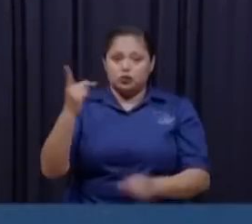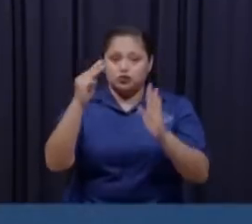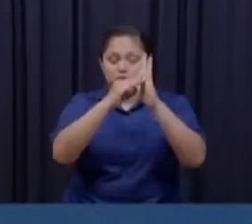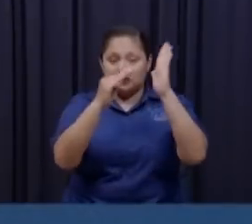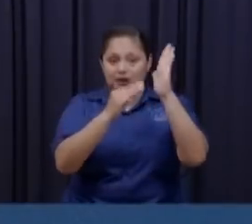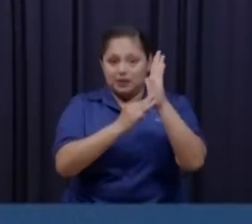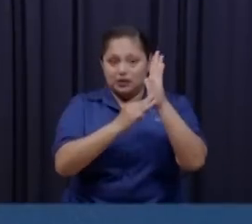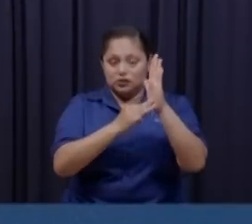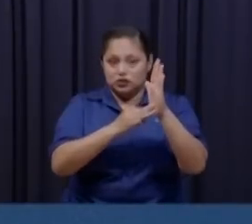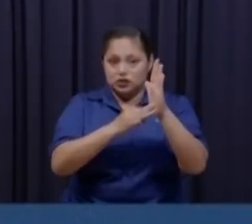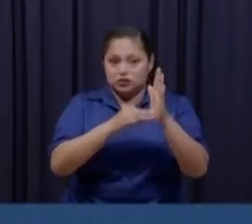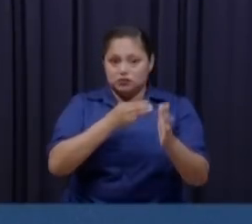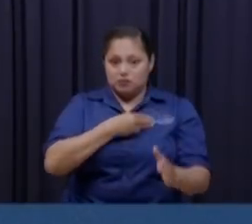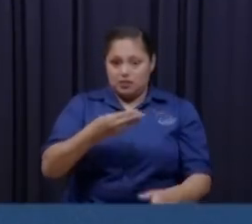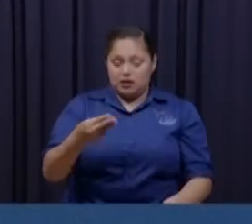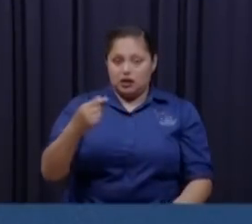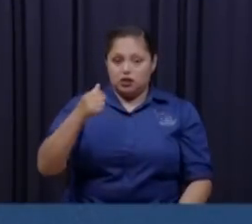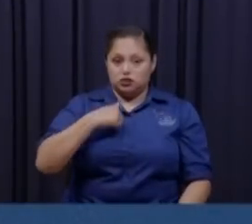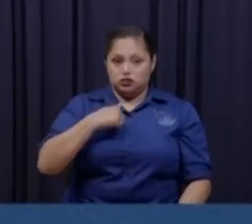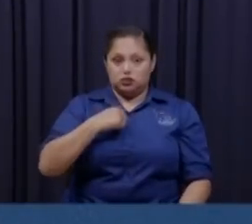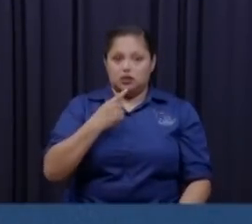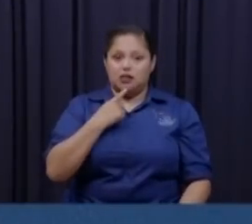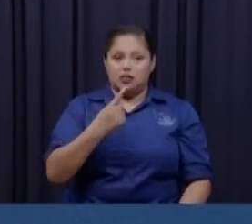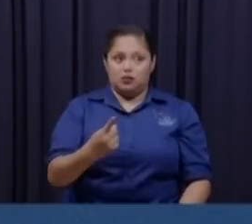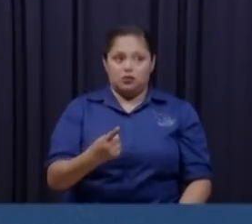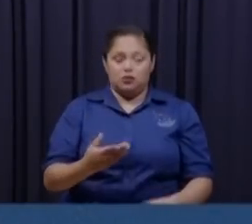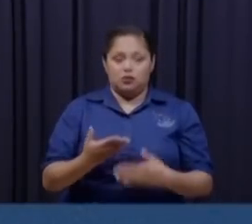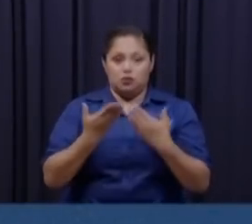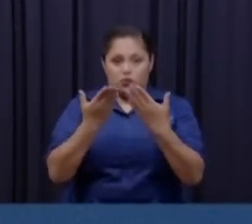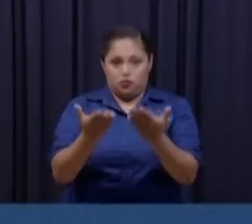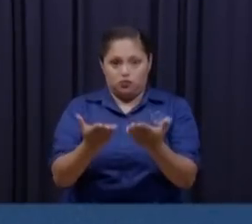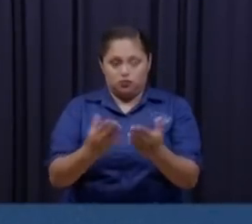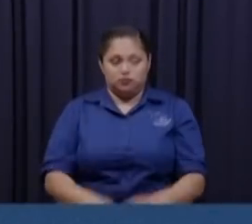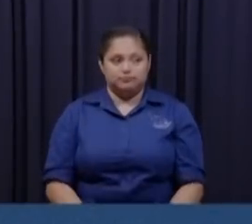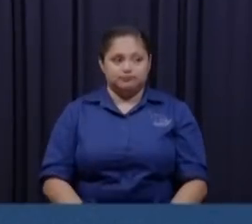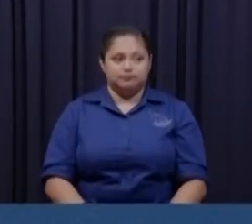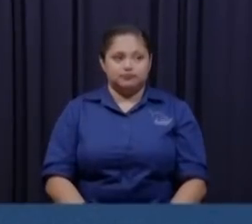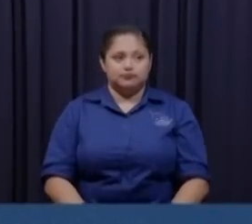yo te intimo hoy. Ahora mire las Américas.